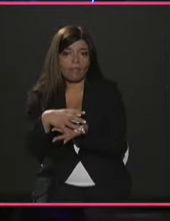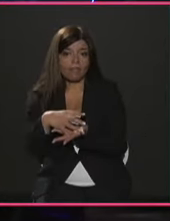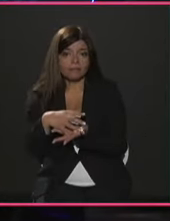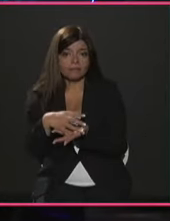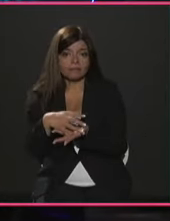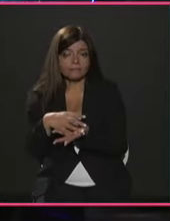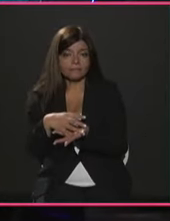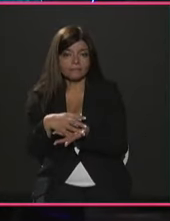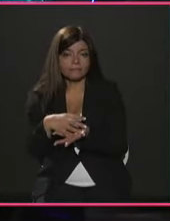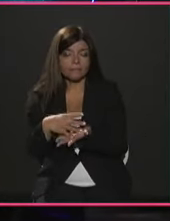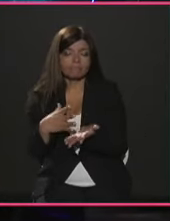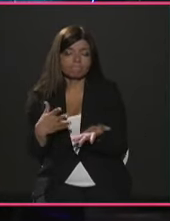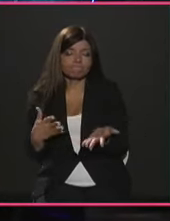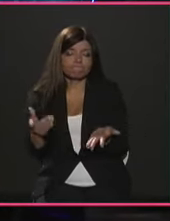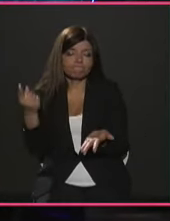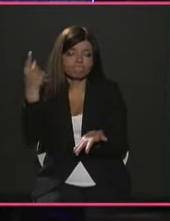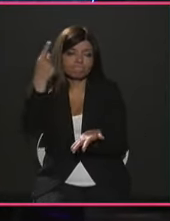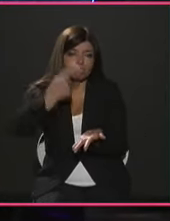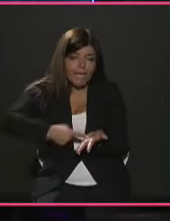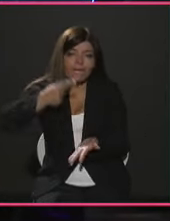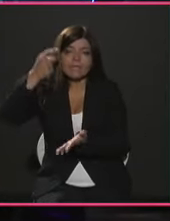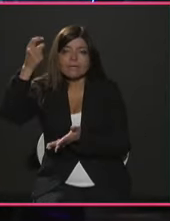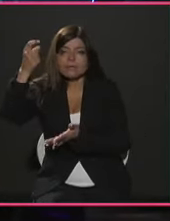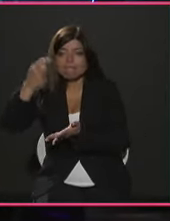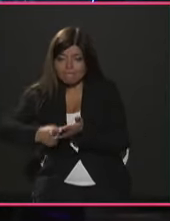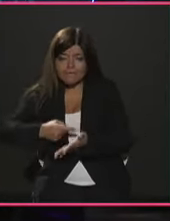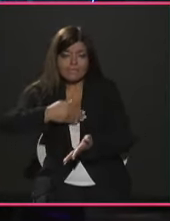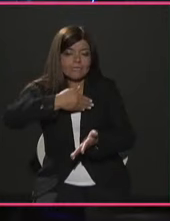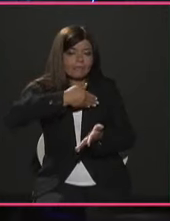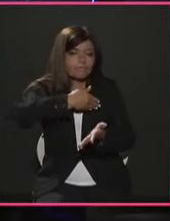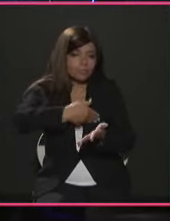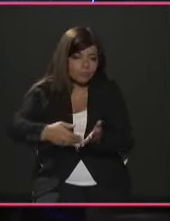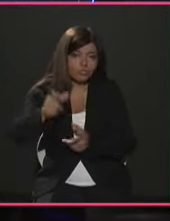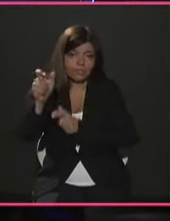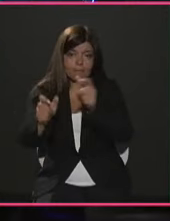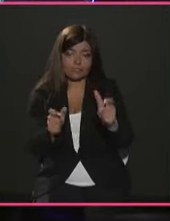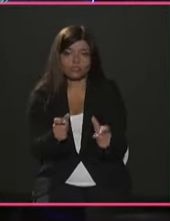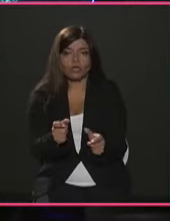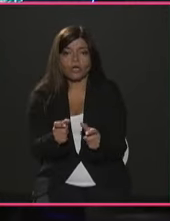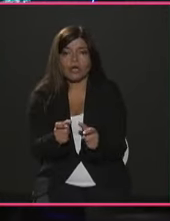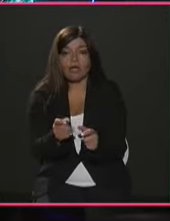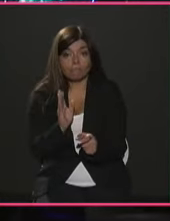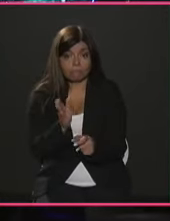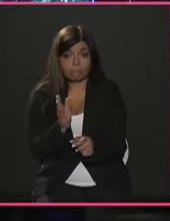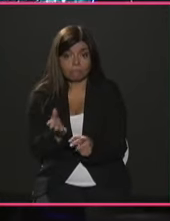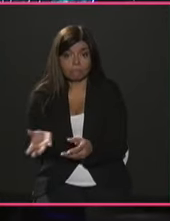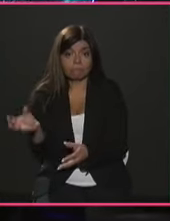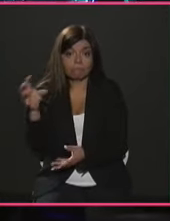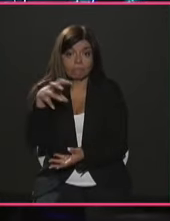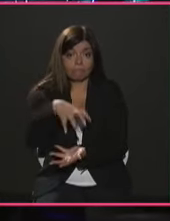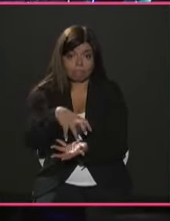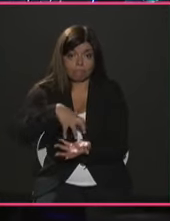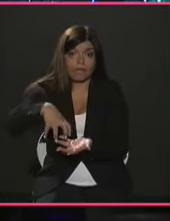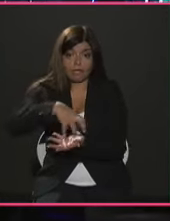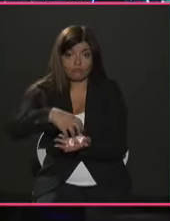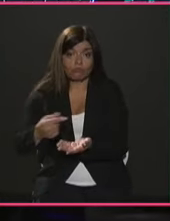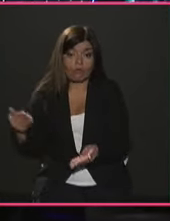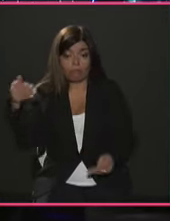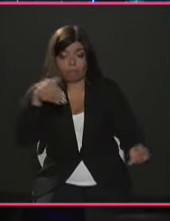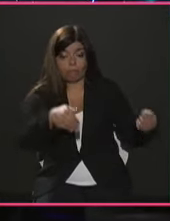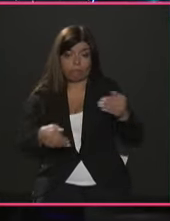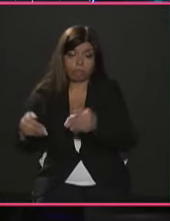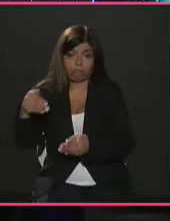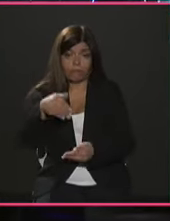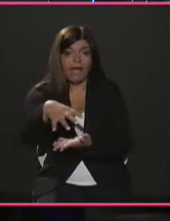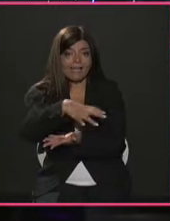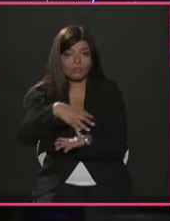donde miles y miles y millones de personas van a seguir llegando a las ciudades y